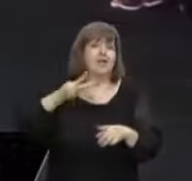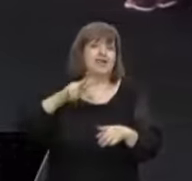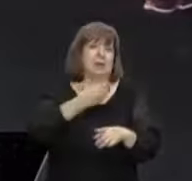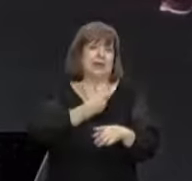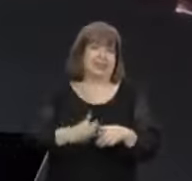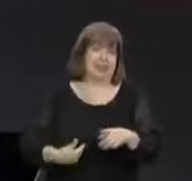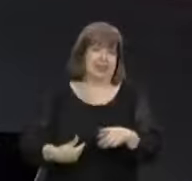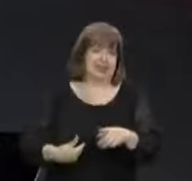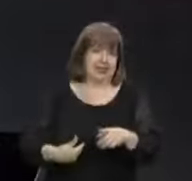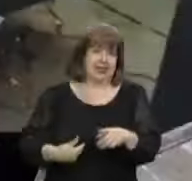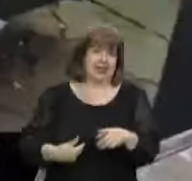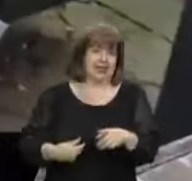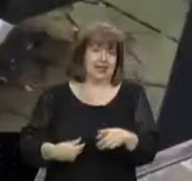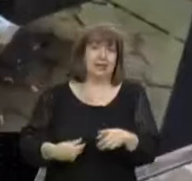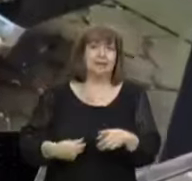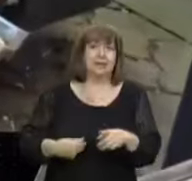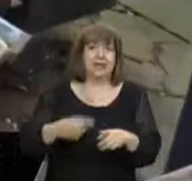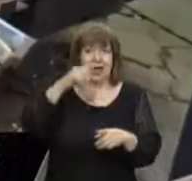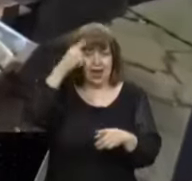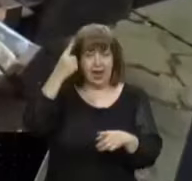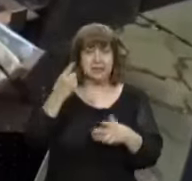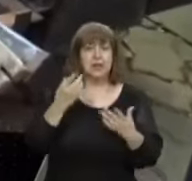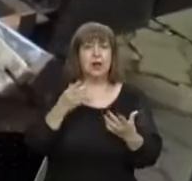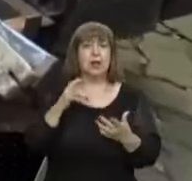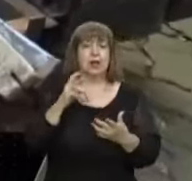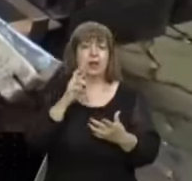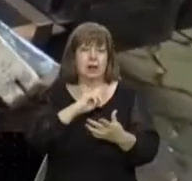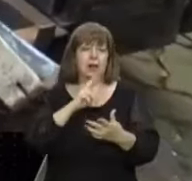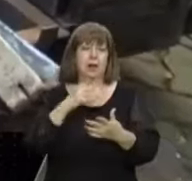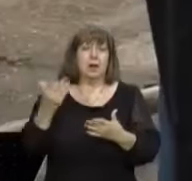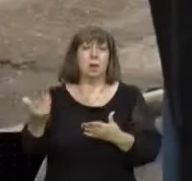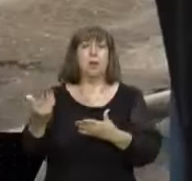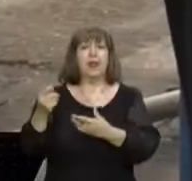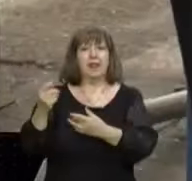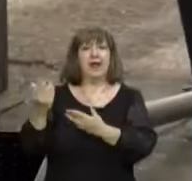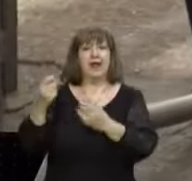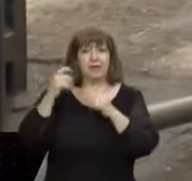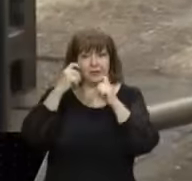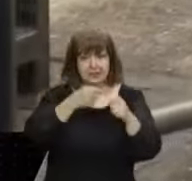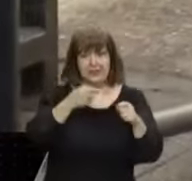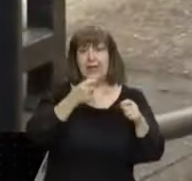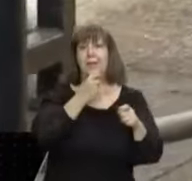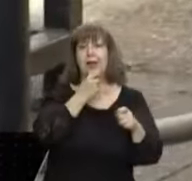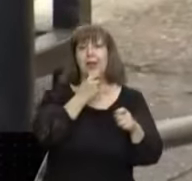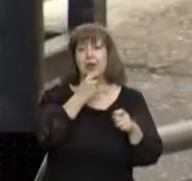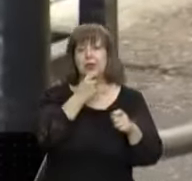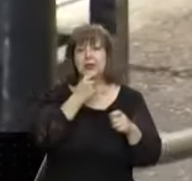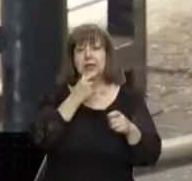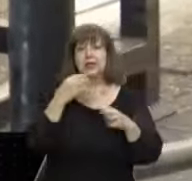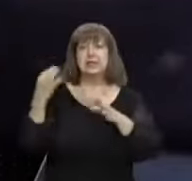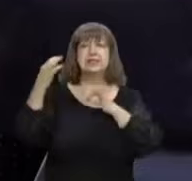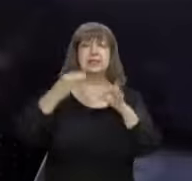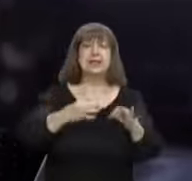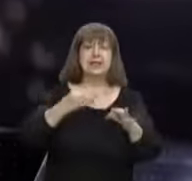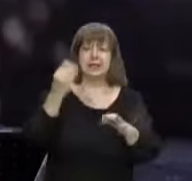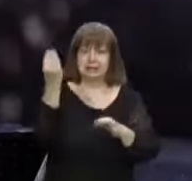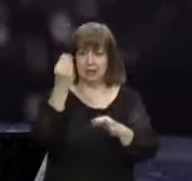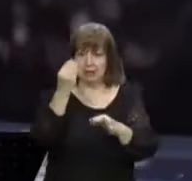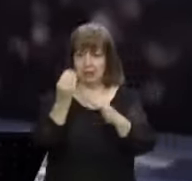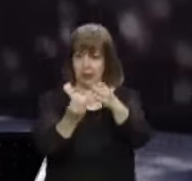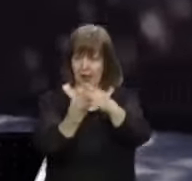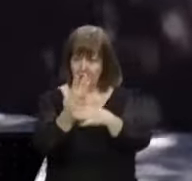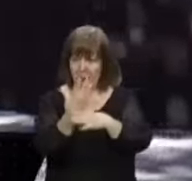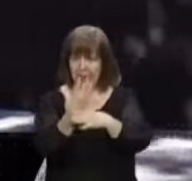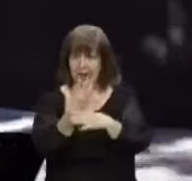como emisaria nacional a la vicepresidenta de la Nación. En caso de que venga, llegaría el sábado en la mañana y se